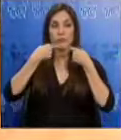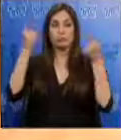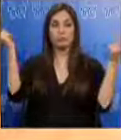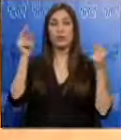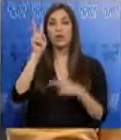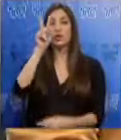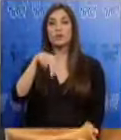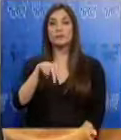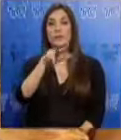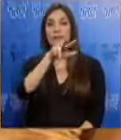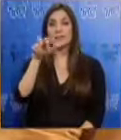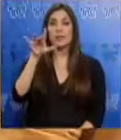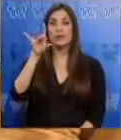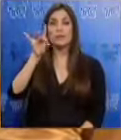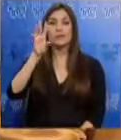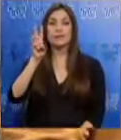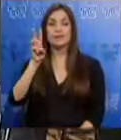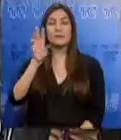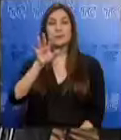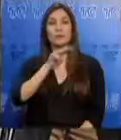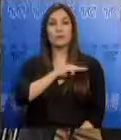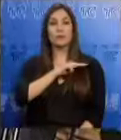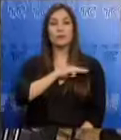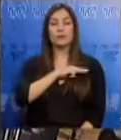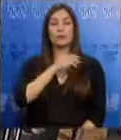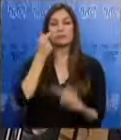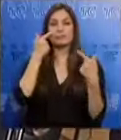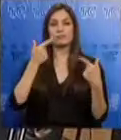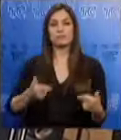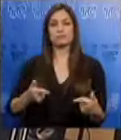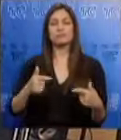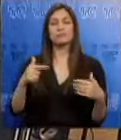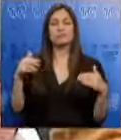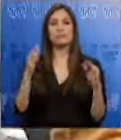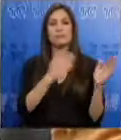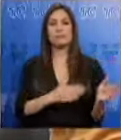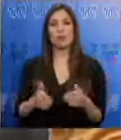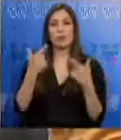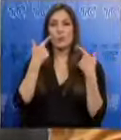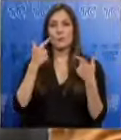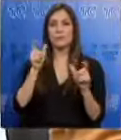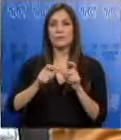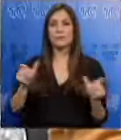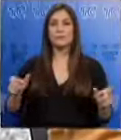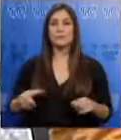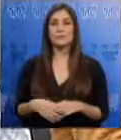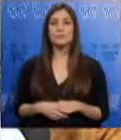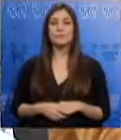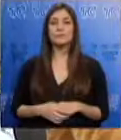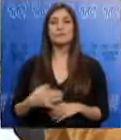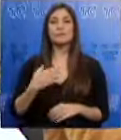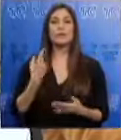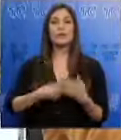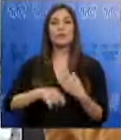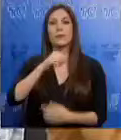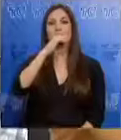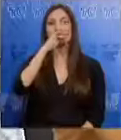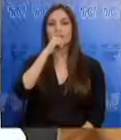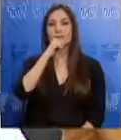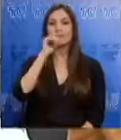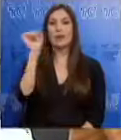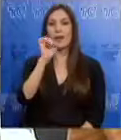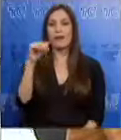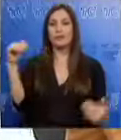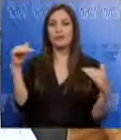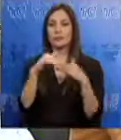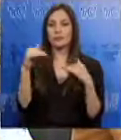que 2.386 efectivos municipales estarán encargados de ese operativo. Los operativos de control de tránsito y de